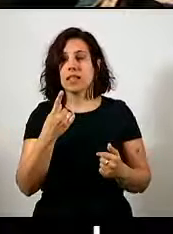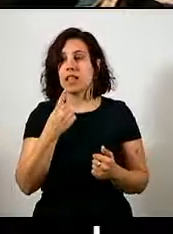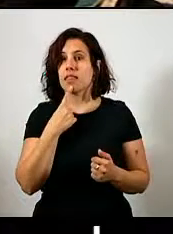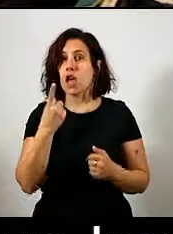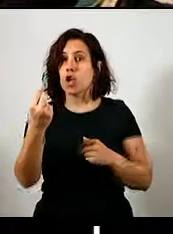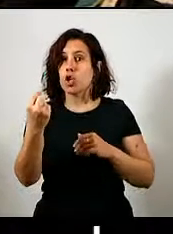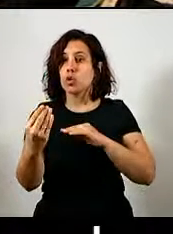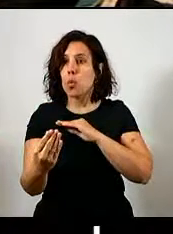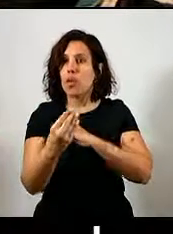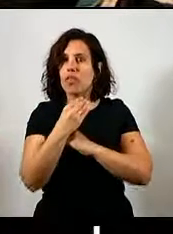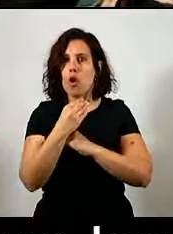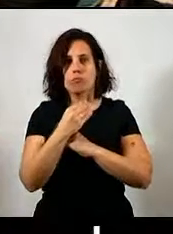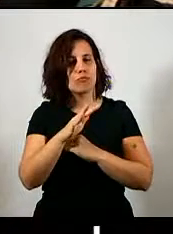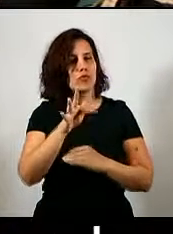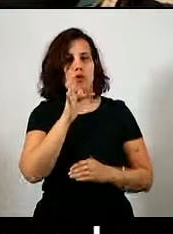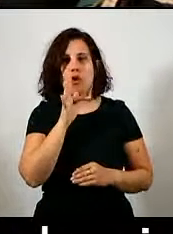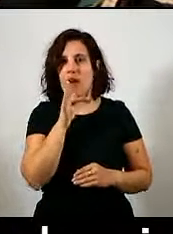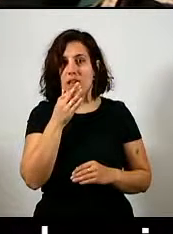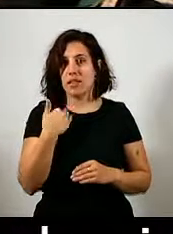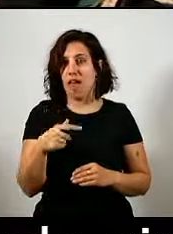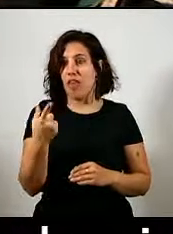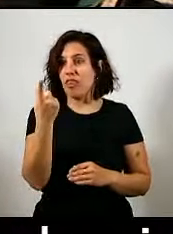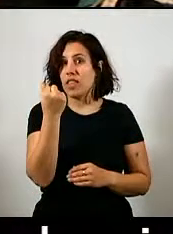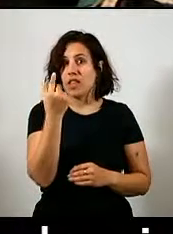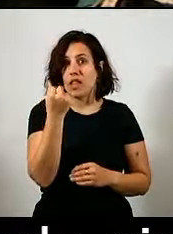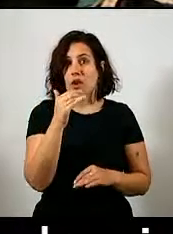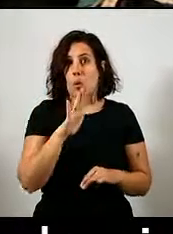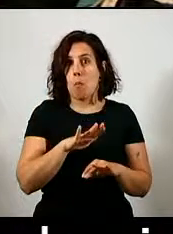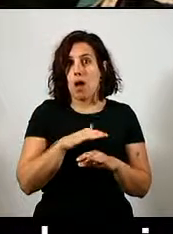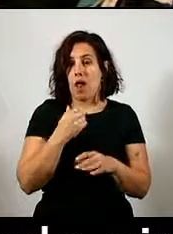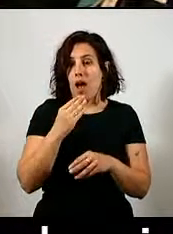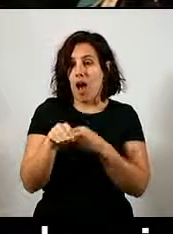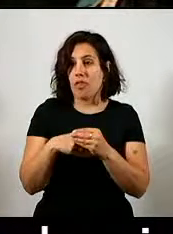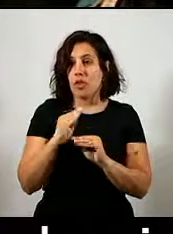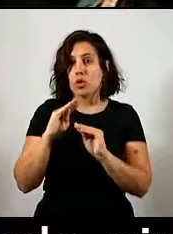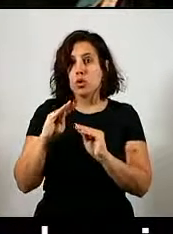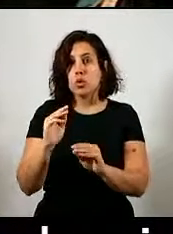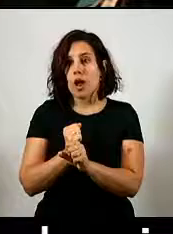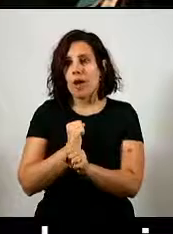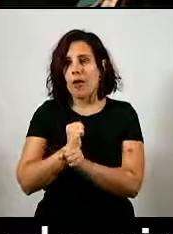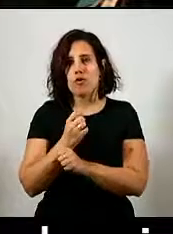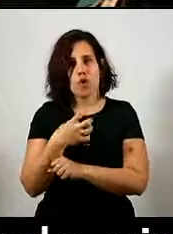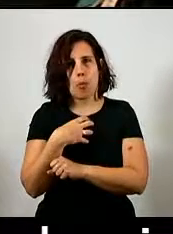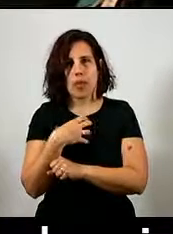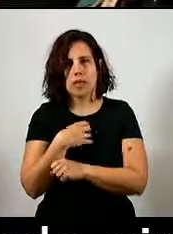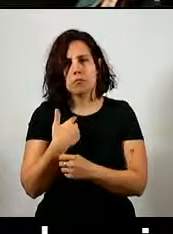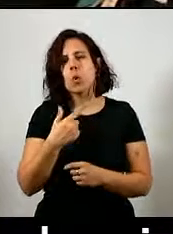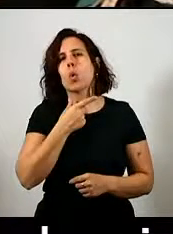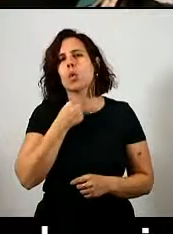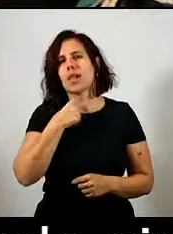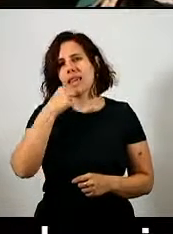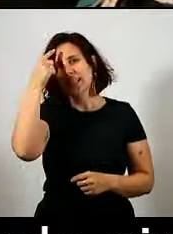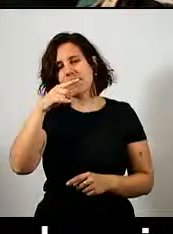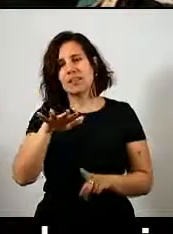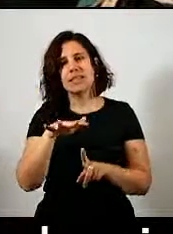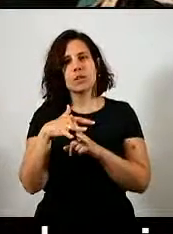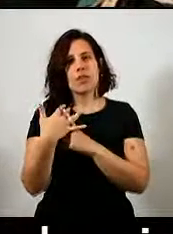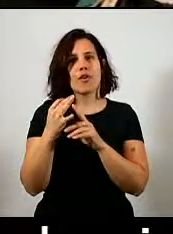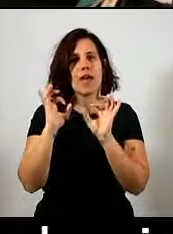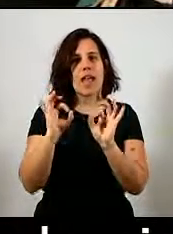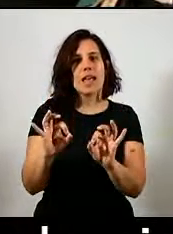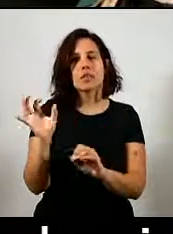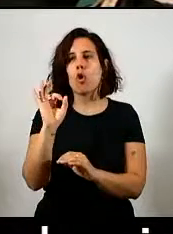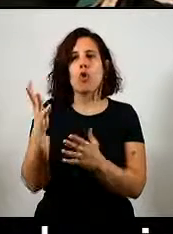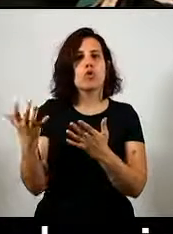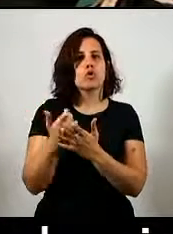subvención no les había llegado y estaban ya sin fondos para realizar la labor asistencial que realizaban. Me gustaría saber si es un caso puntual, pasa con todo el resto de este